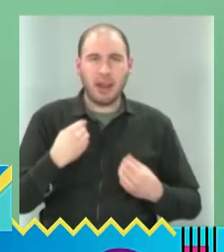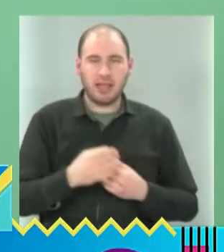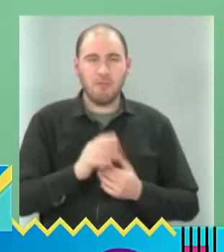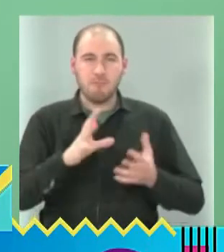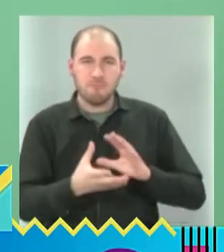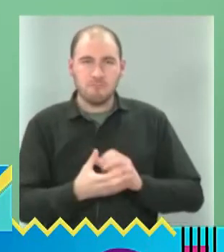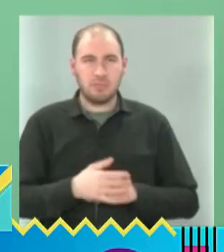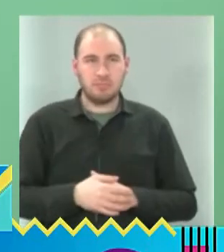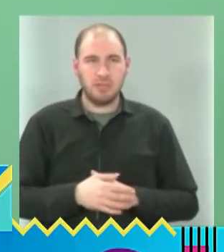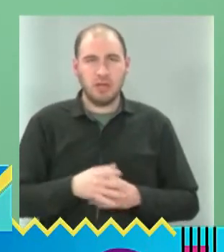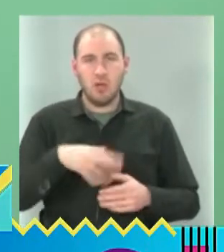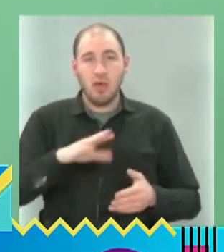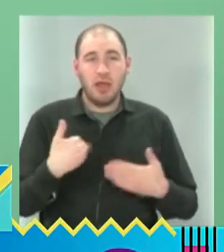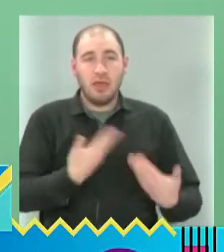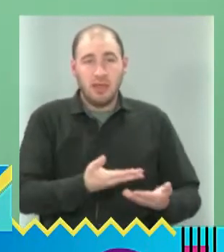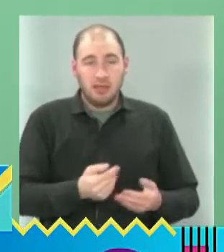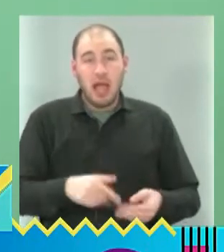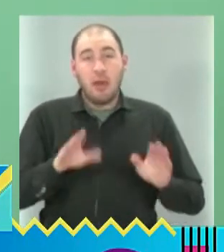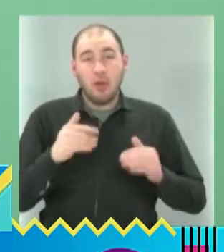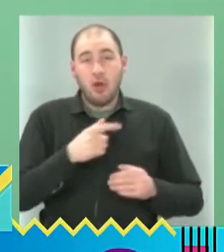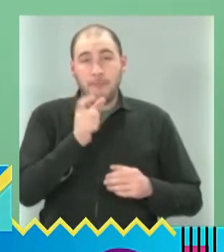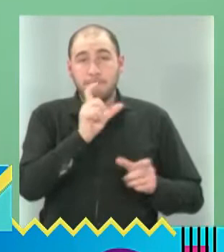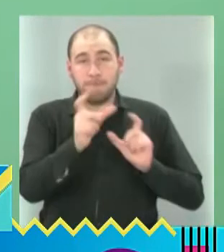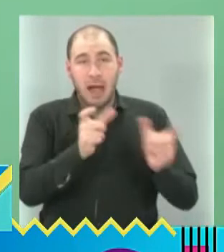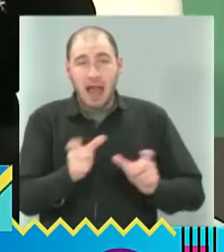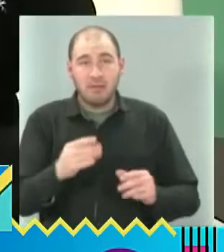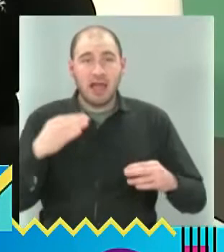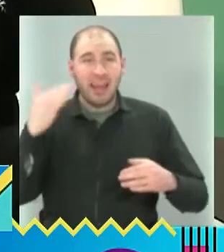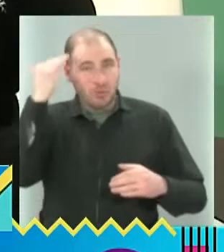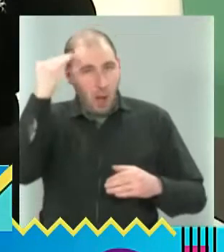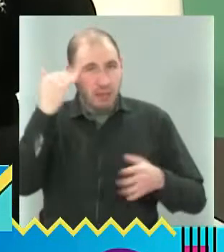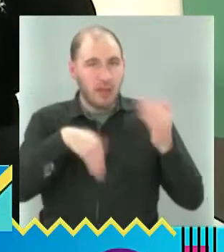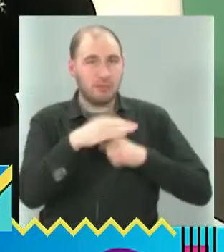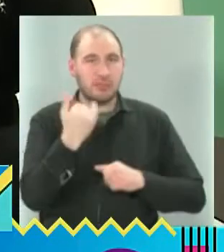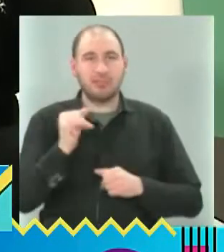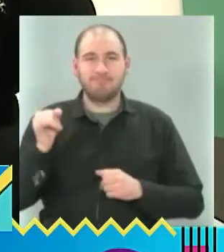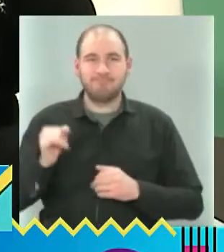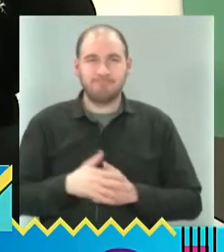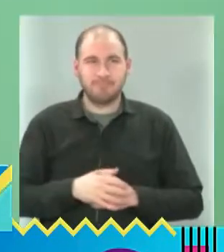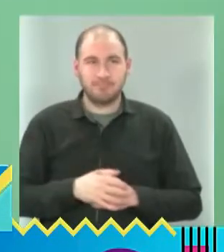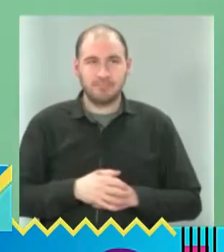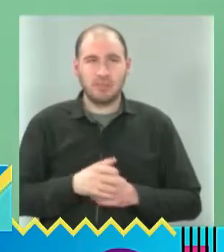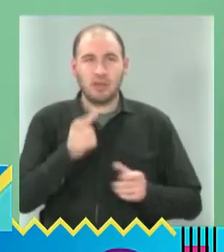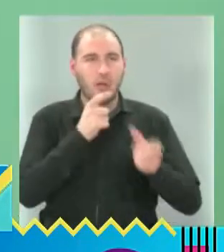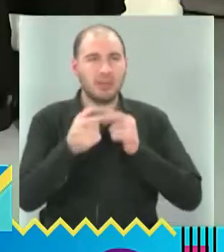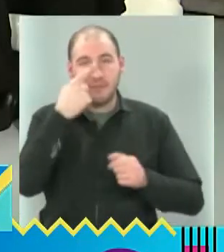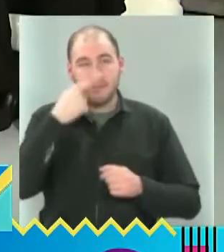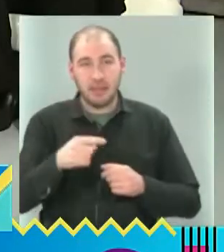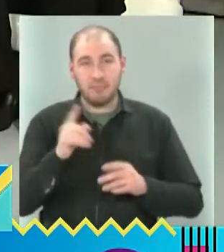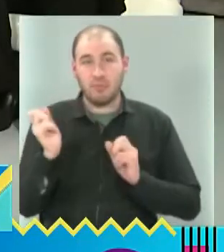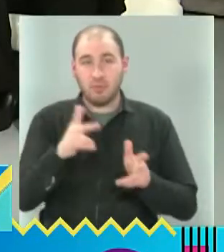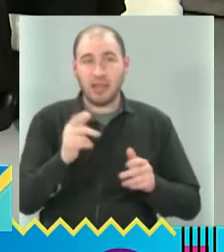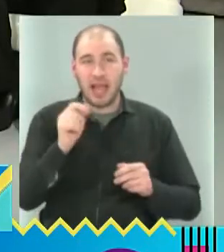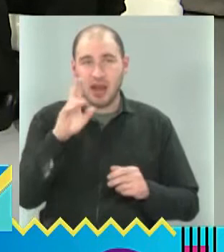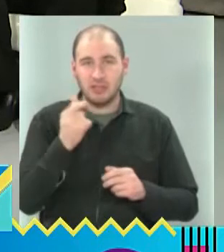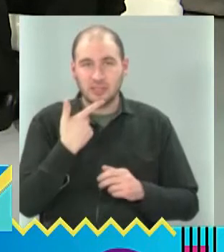alguna forma dar este lugar? Decir, bueno, empezar quizás desde el vocabulario, desde el lenguaje, lo más importante. Sí. ¿Algún comentario final que quieras hacer,